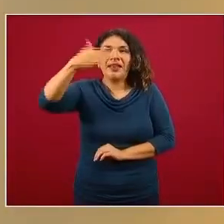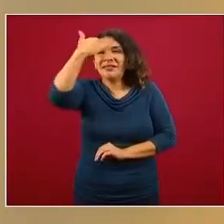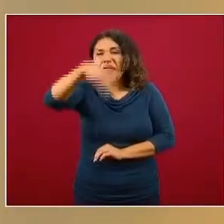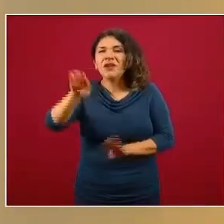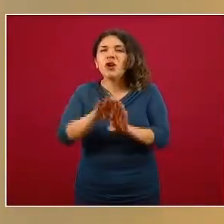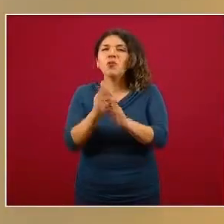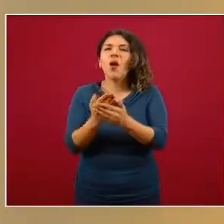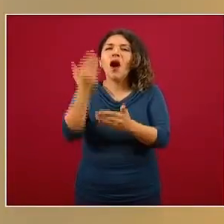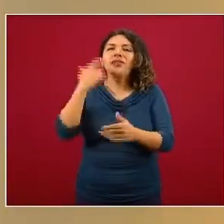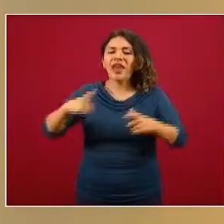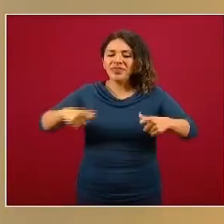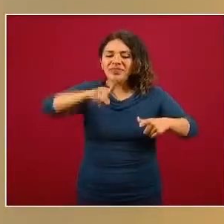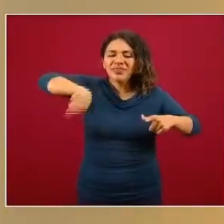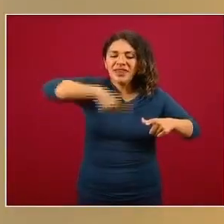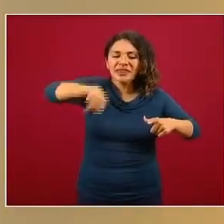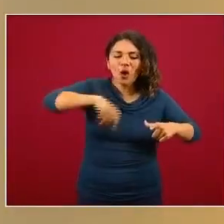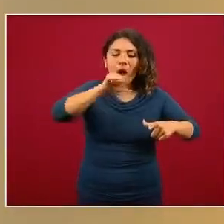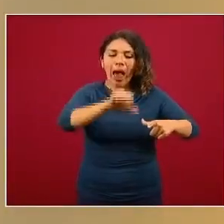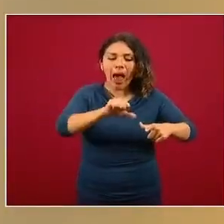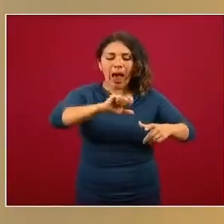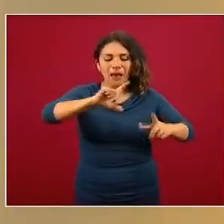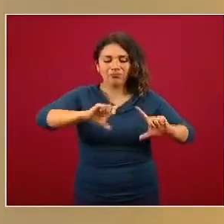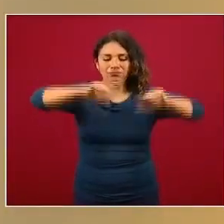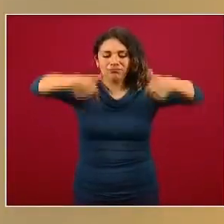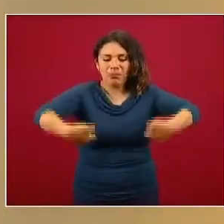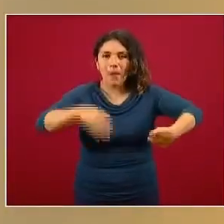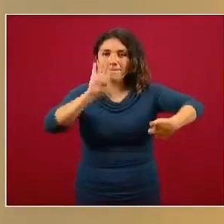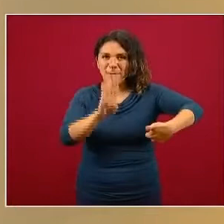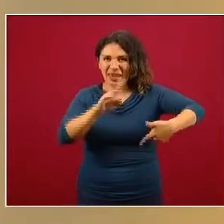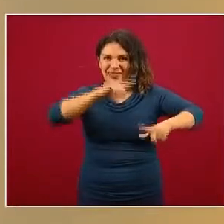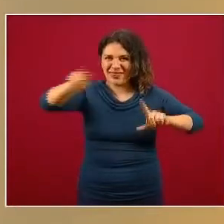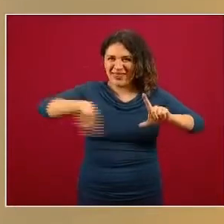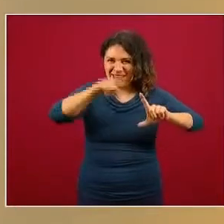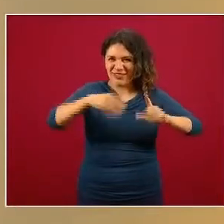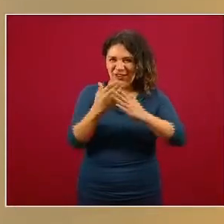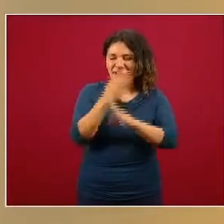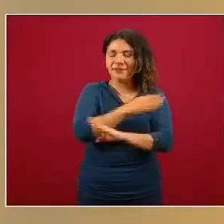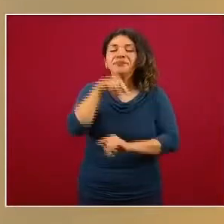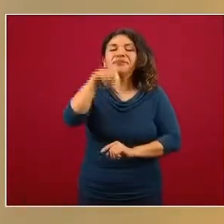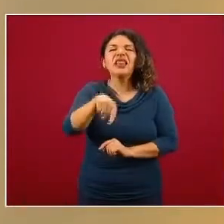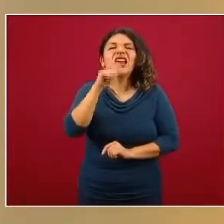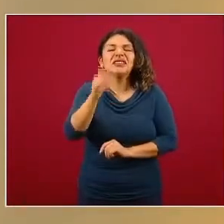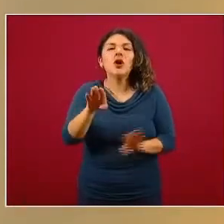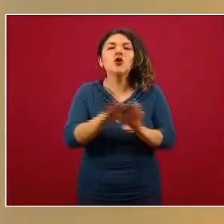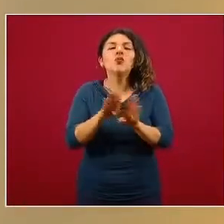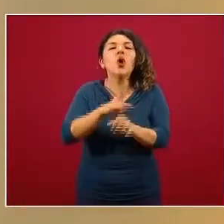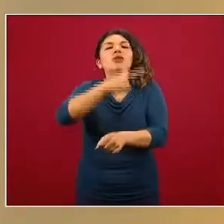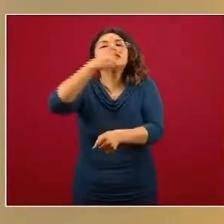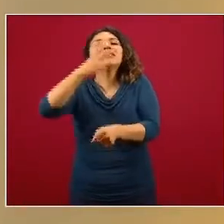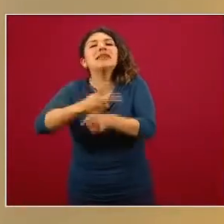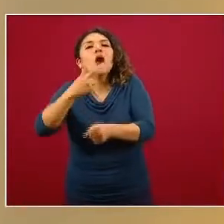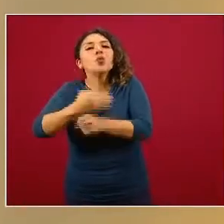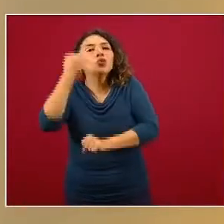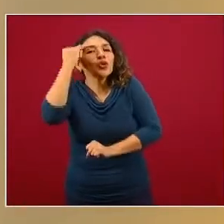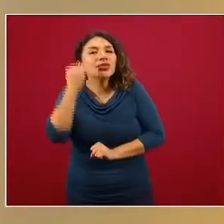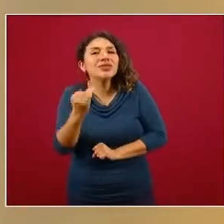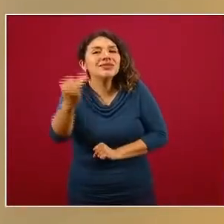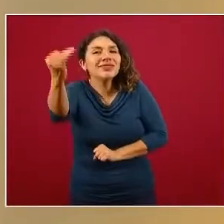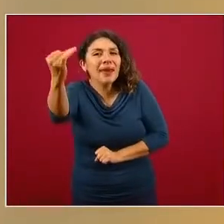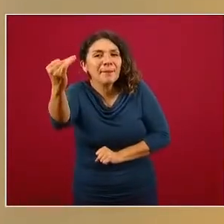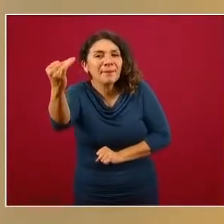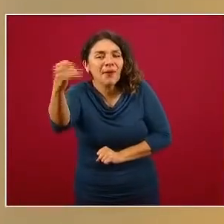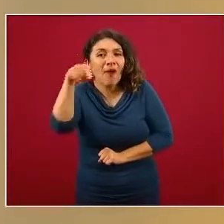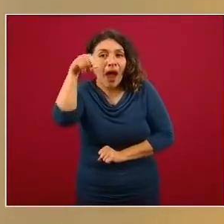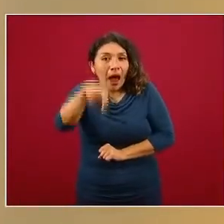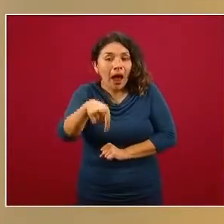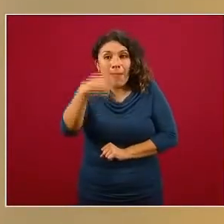cuando cambiábamos los discos lado A y lado B. Y se refiere a una parte 2, a una etapa en